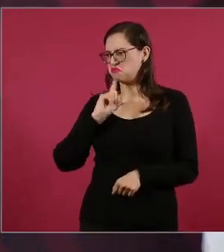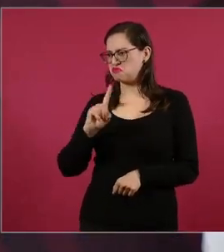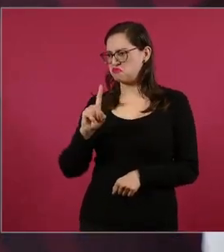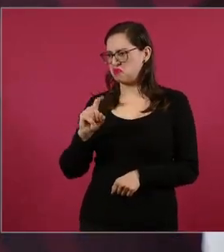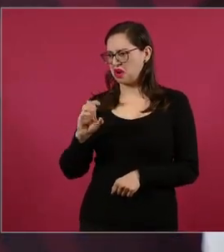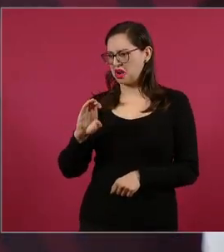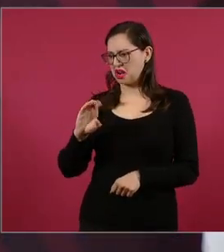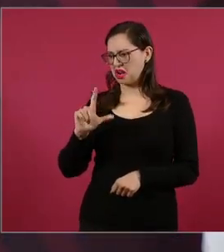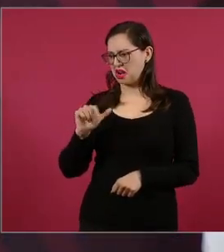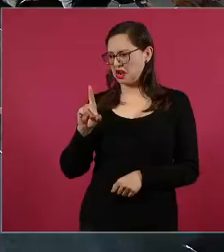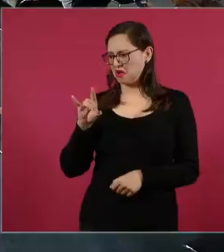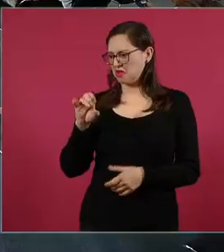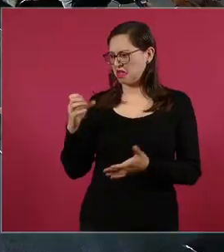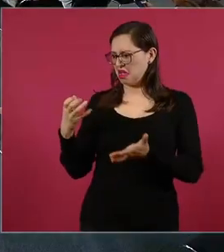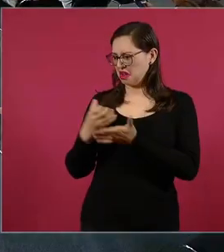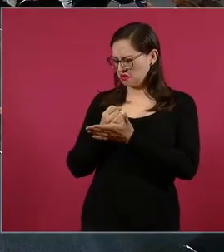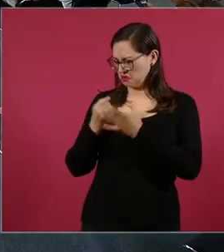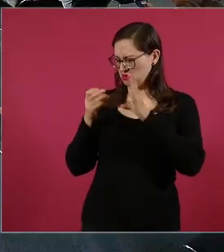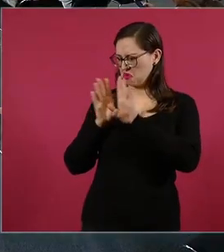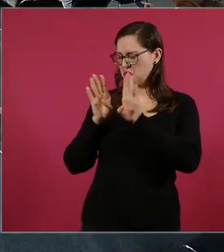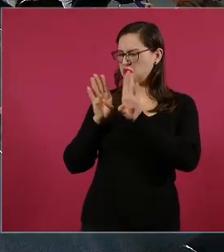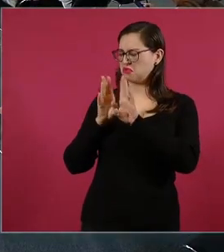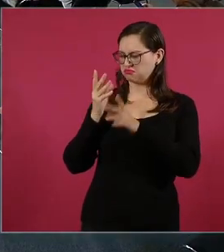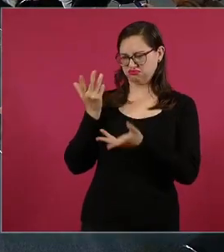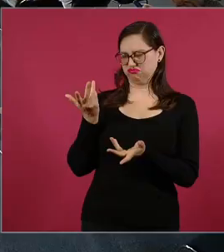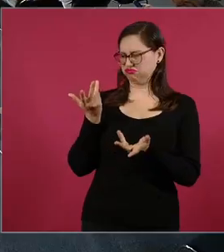¿Qué hicieron?